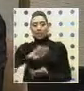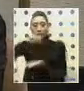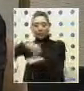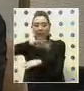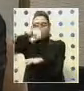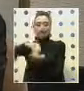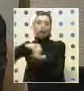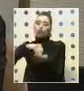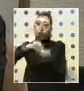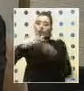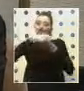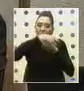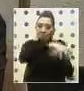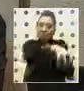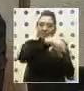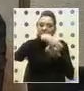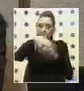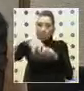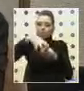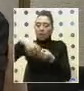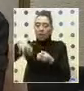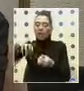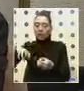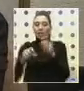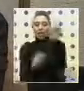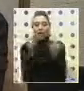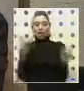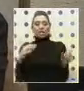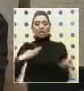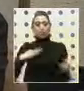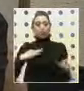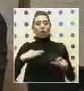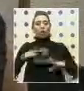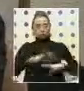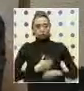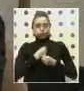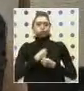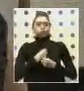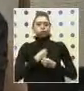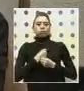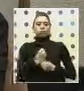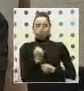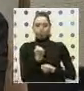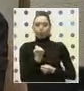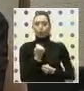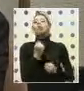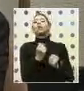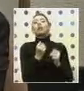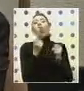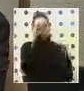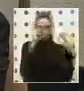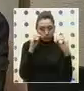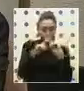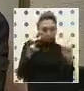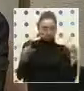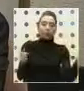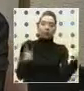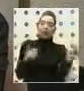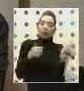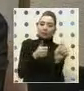Hay que empoderar a sus ciudadanos y resaltar sus diferencias, acercándose a las autoridades, a la ciudadanía.